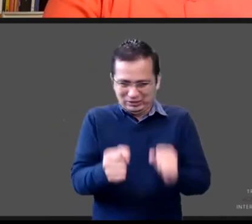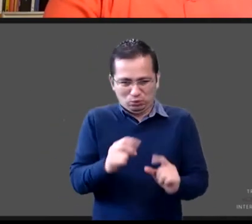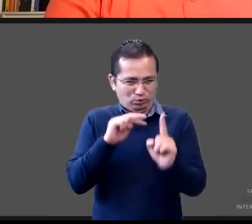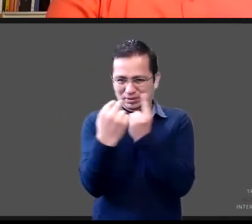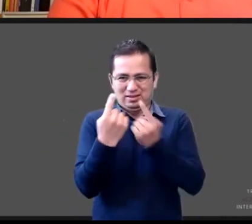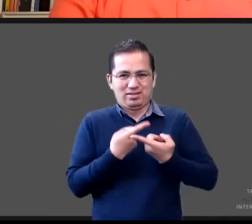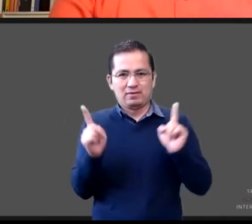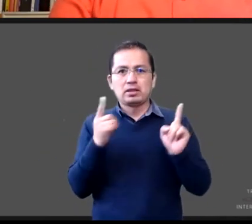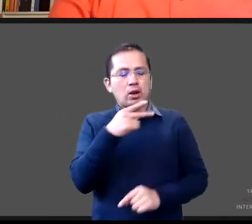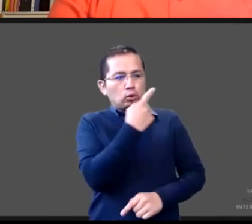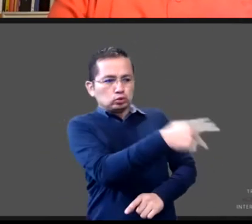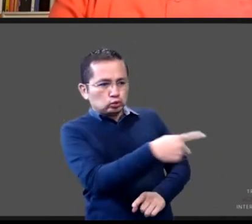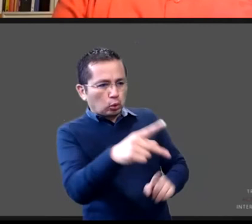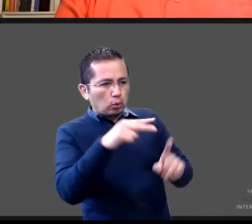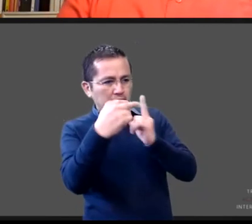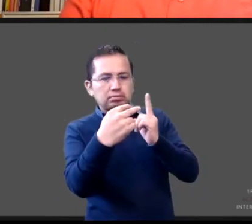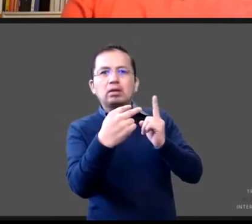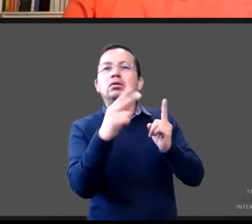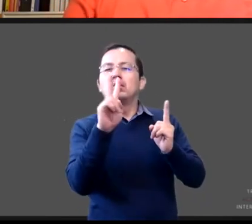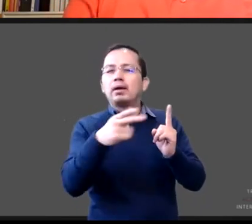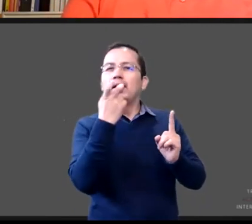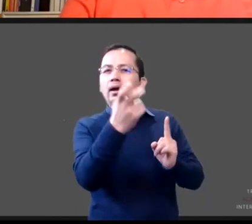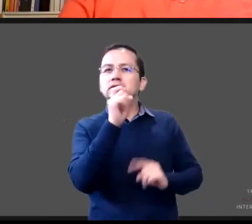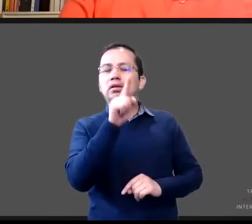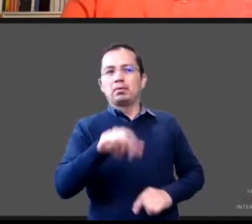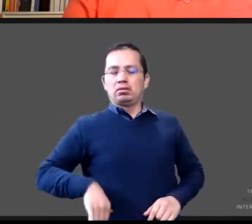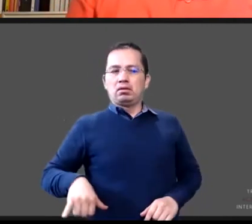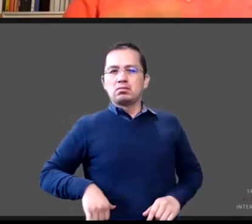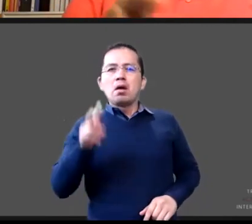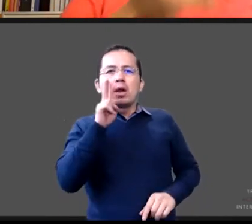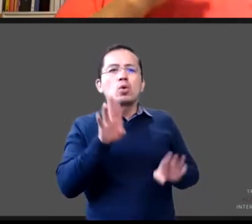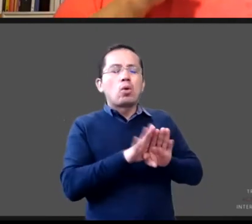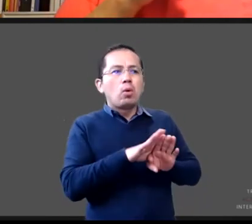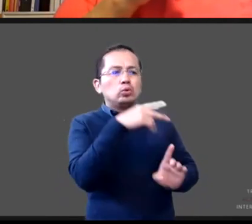muy interesante para nosotros vernos reflejados en este mundo que ellos ven.